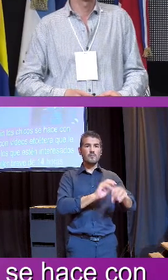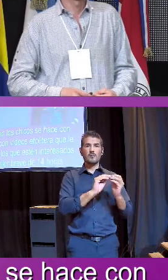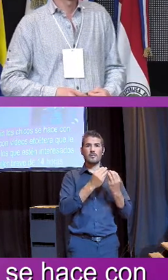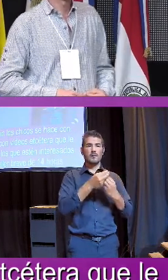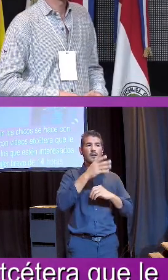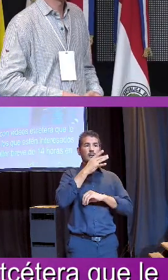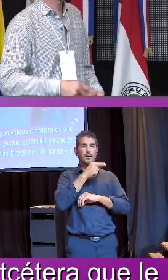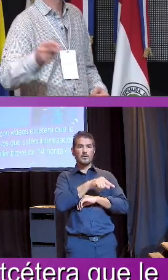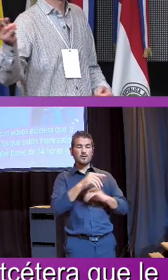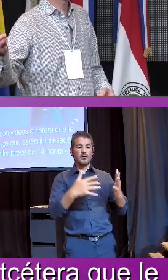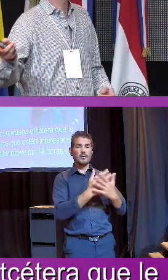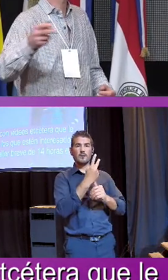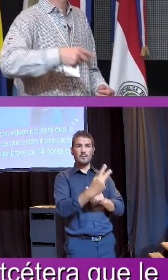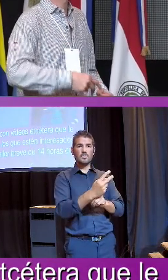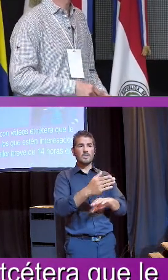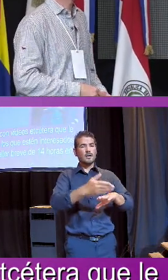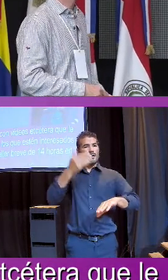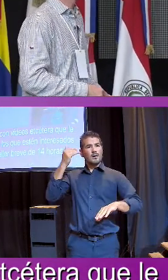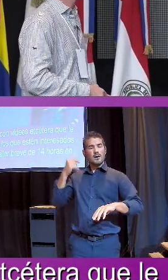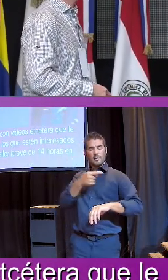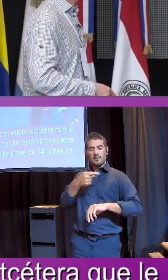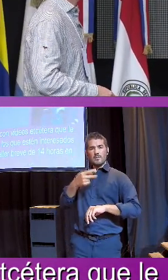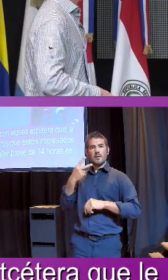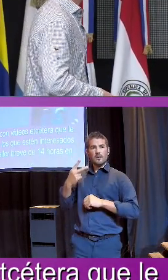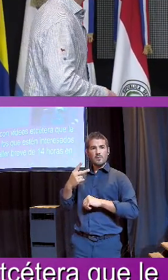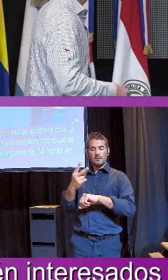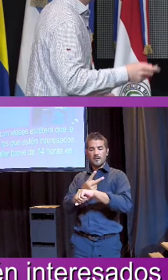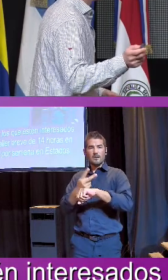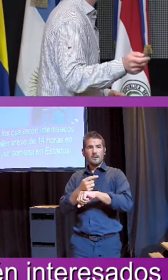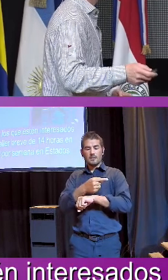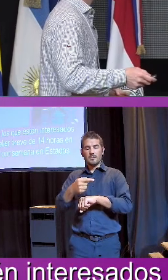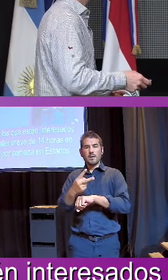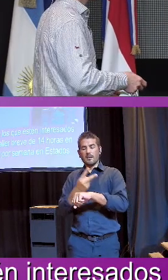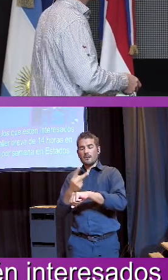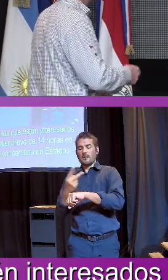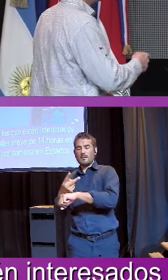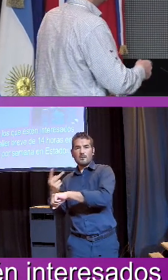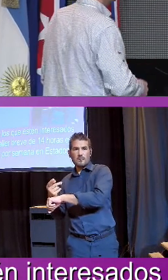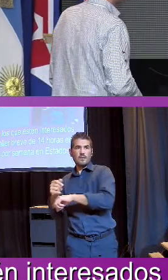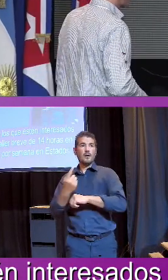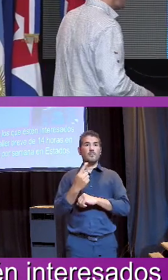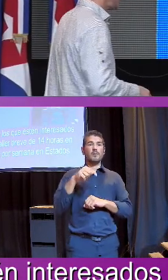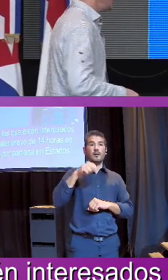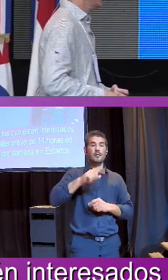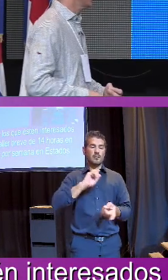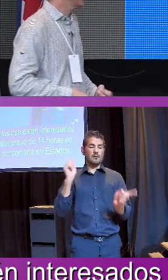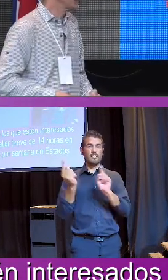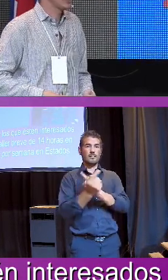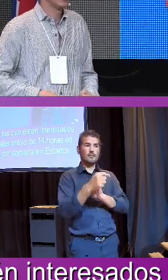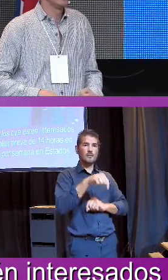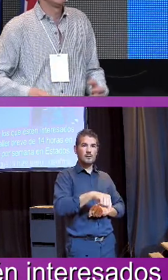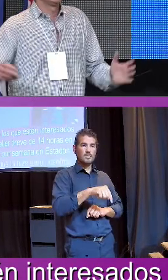días. El original era 2 horas por semana en Estados Unidos y en Escocia, por la escocesa, que lo hizo, pero